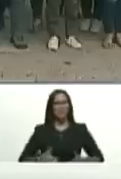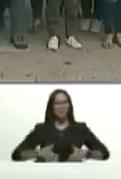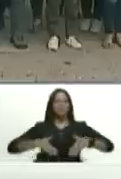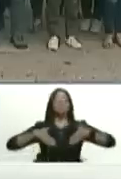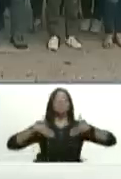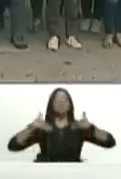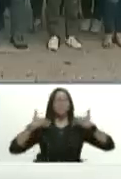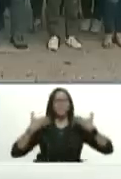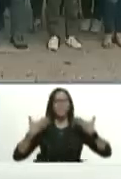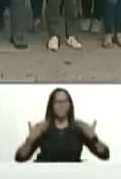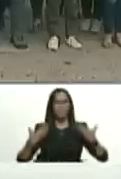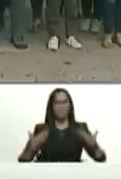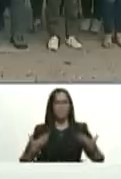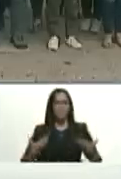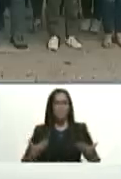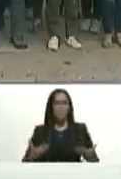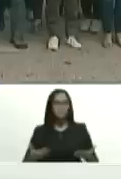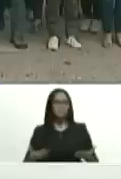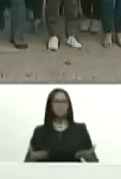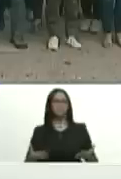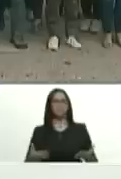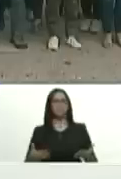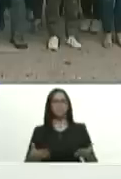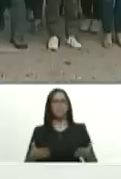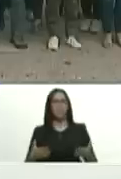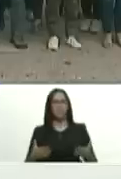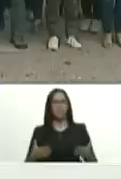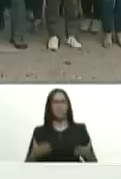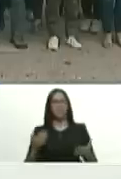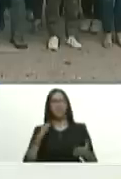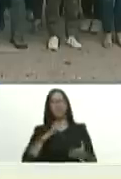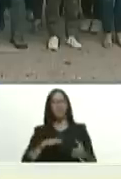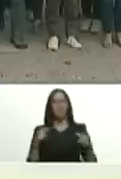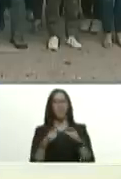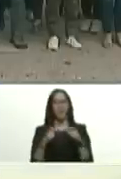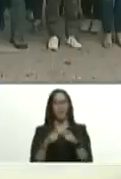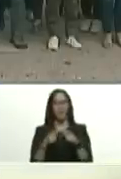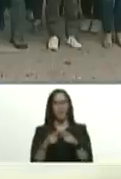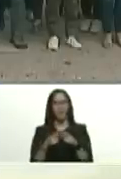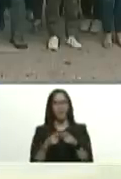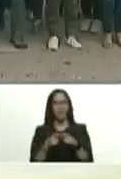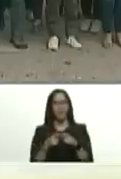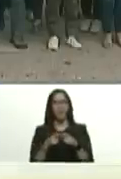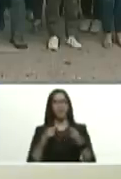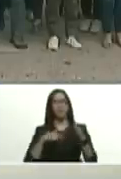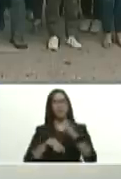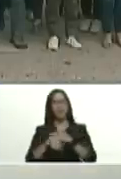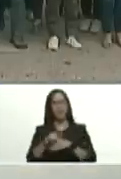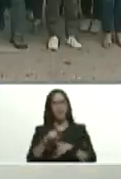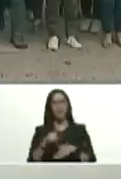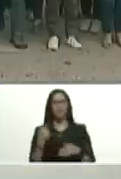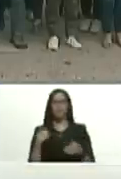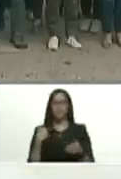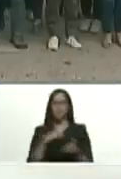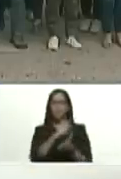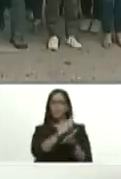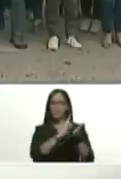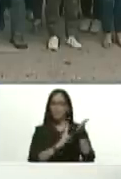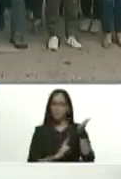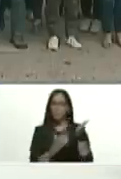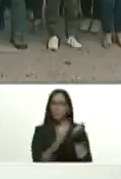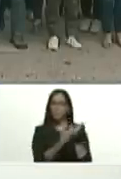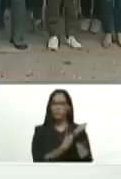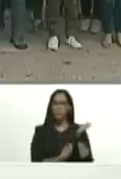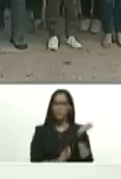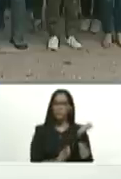respirar profundo, implementar los equipos e irnos allí. Aquí yo tengo el reporte, Tellechea.